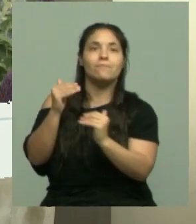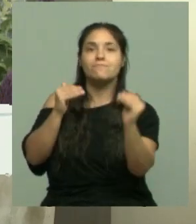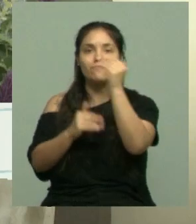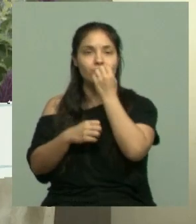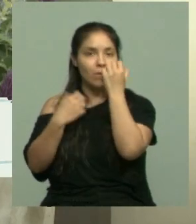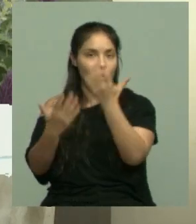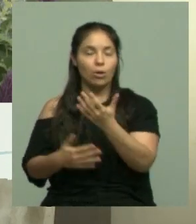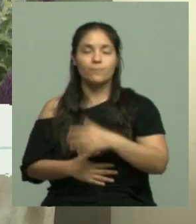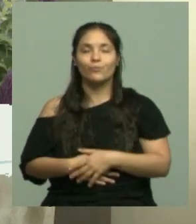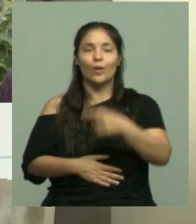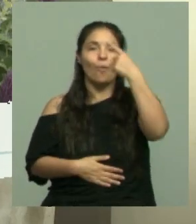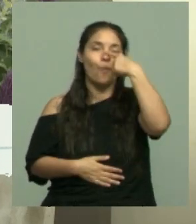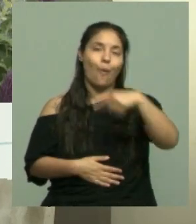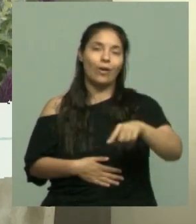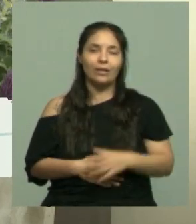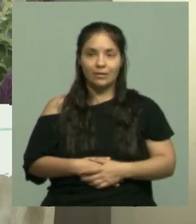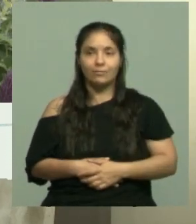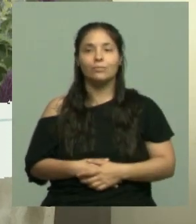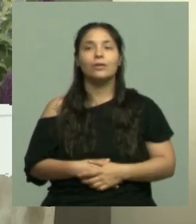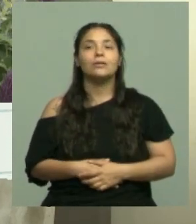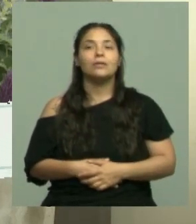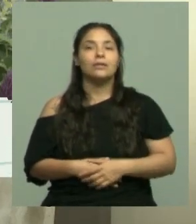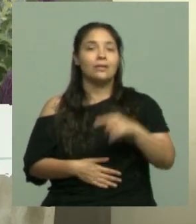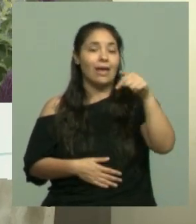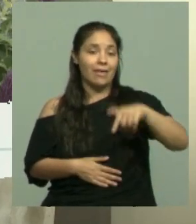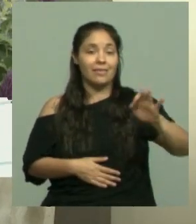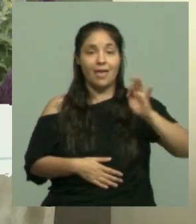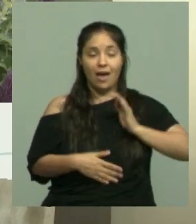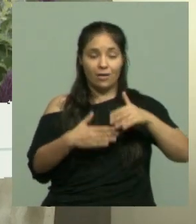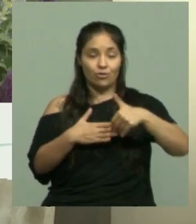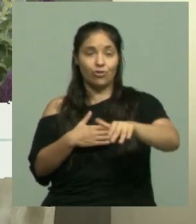por último, Augusto, ¿cómo analizás este año para